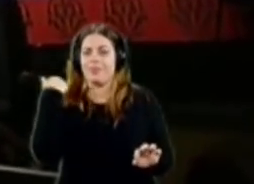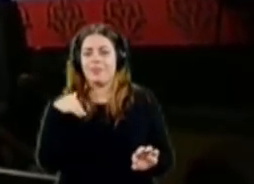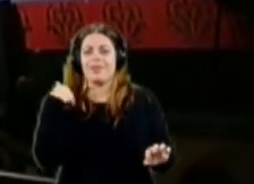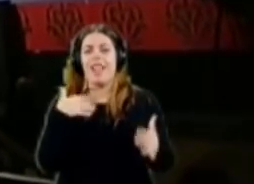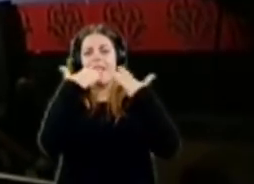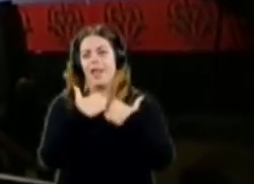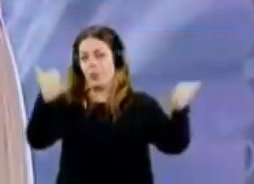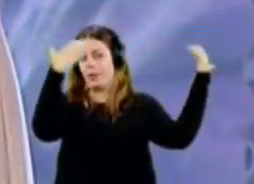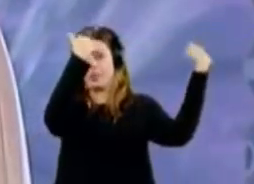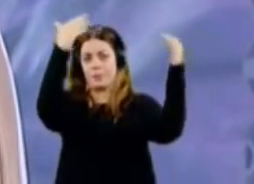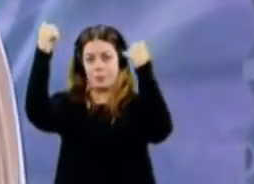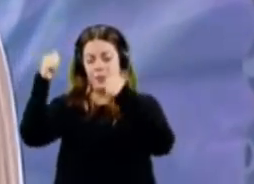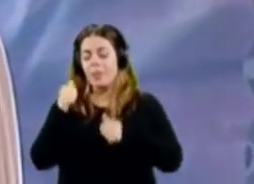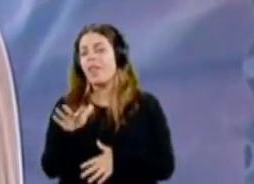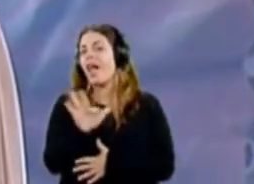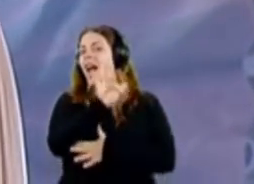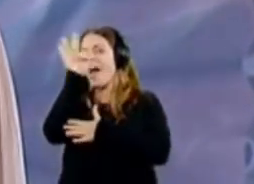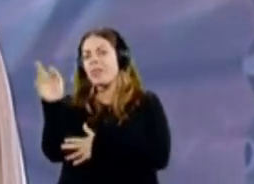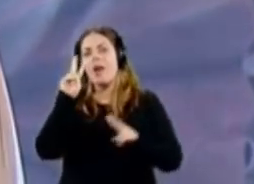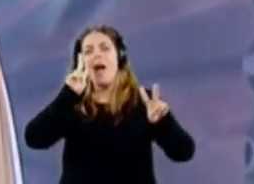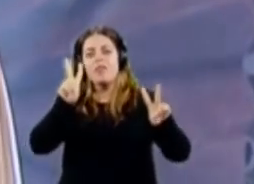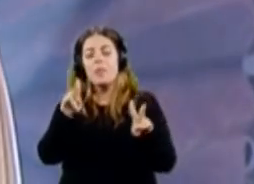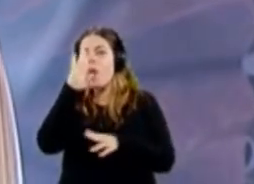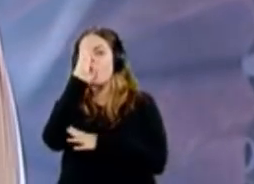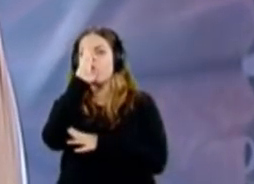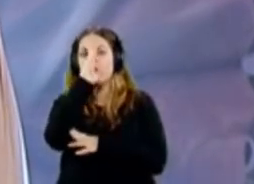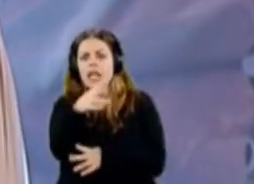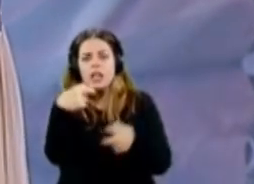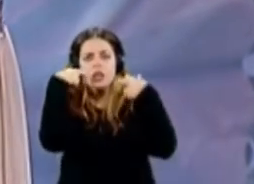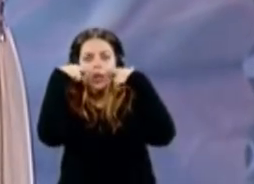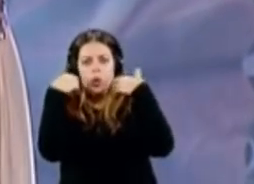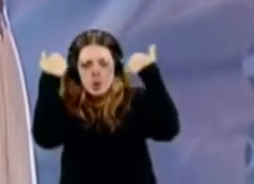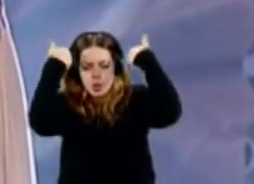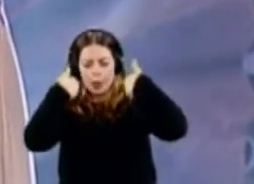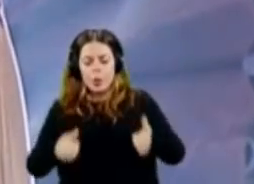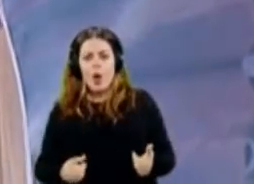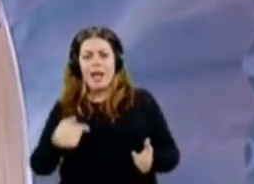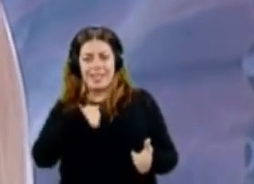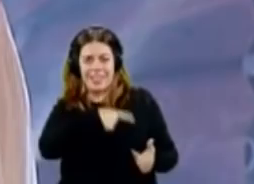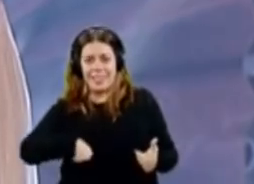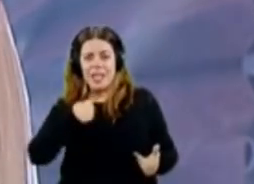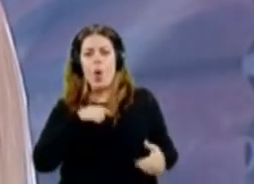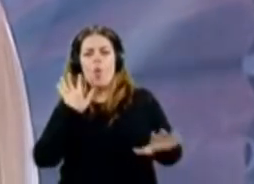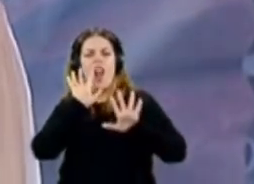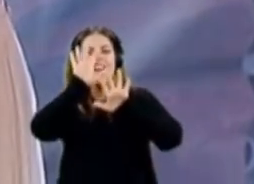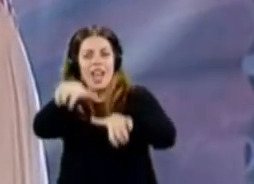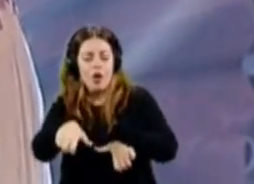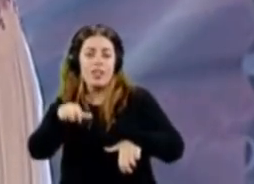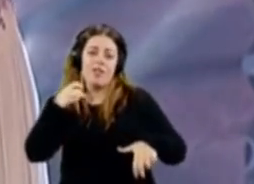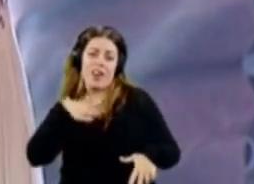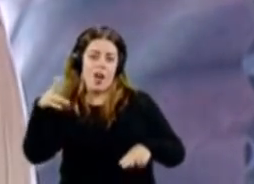en esta ocasión hemos visto la creación en directo, cómo ese león en blanco y negro se ha transformado en un león carnavalero y